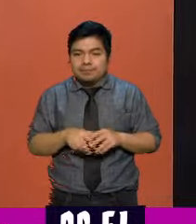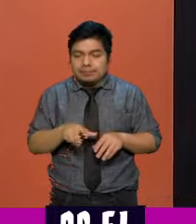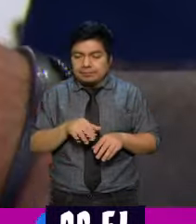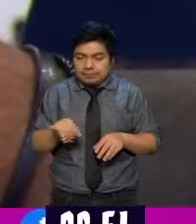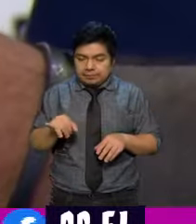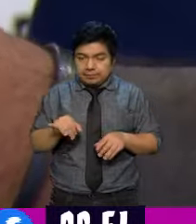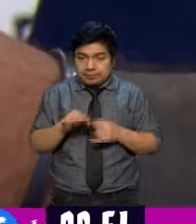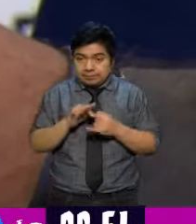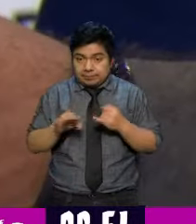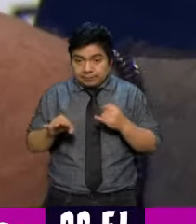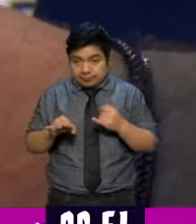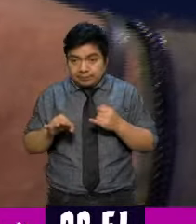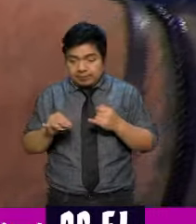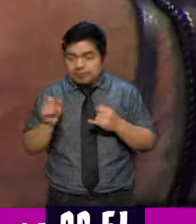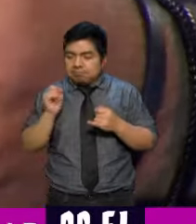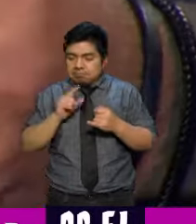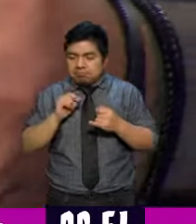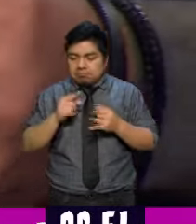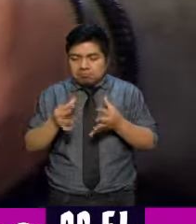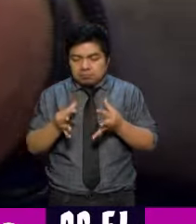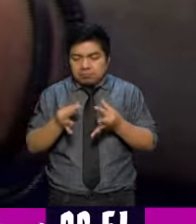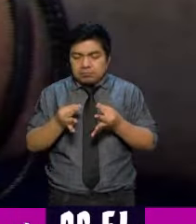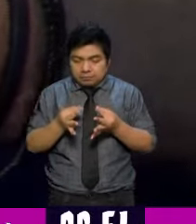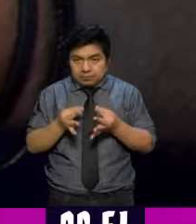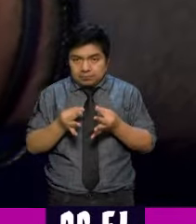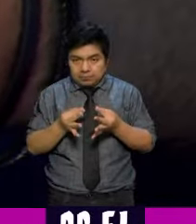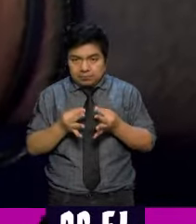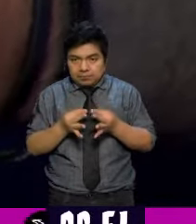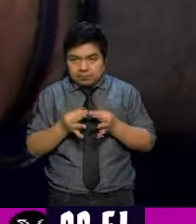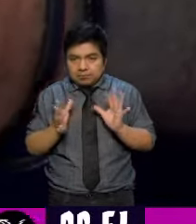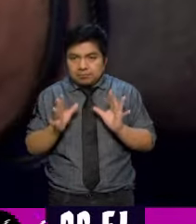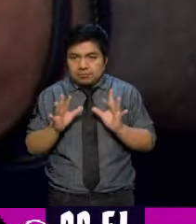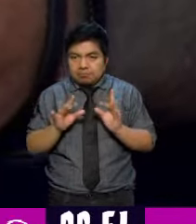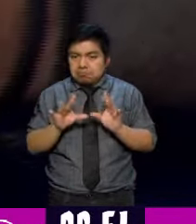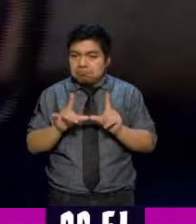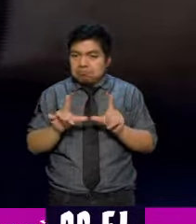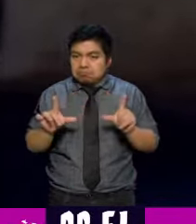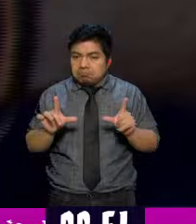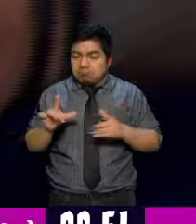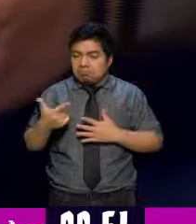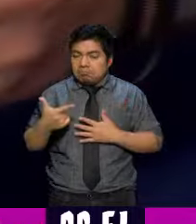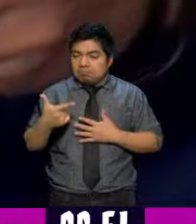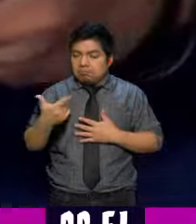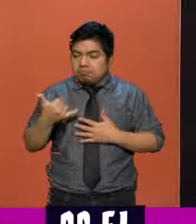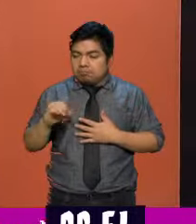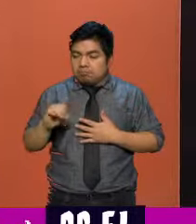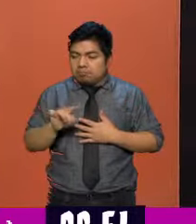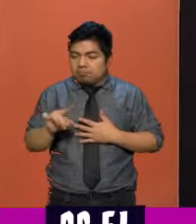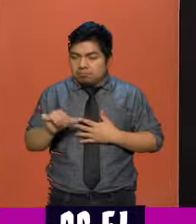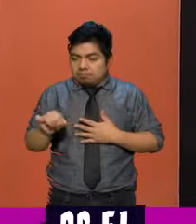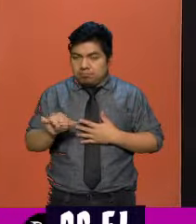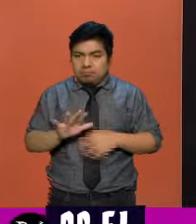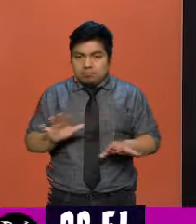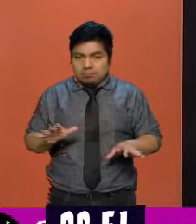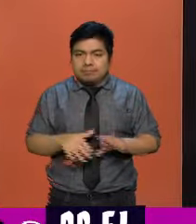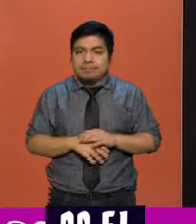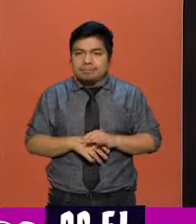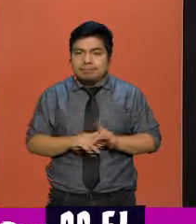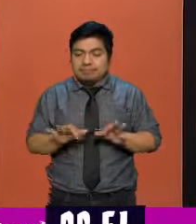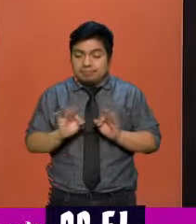Y al final hacemos lo mismo, pegamos el final y está lista nuestra gyoza. Vale. Nos queda de esta